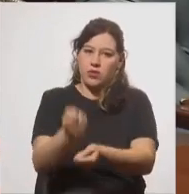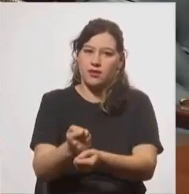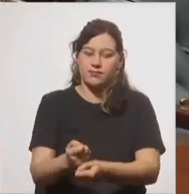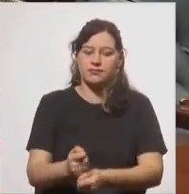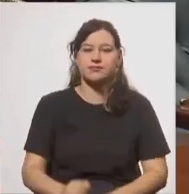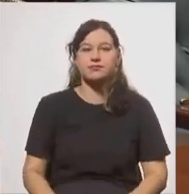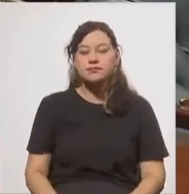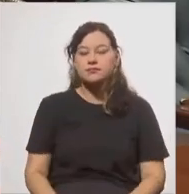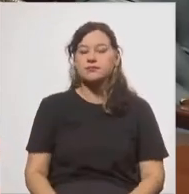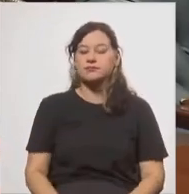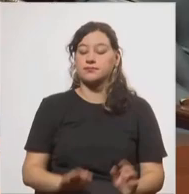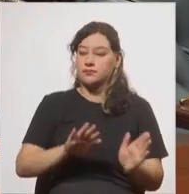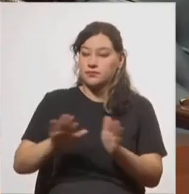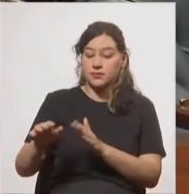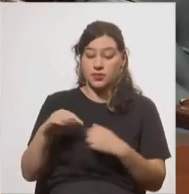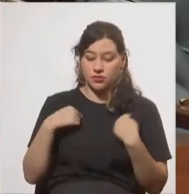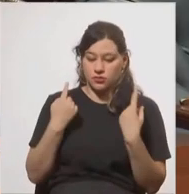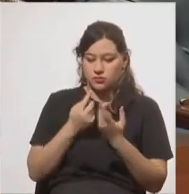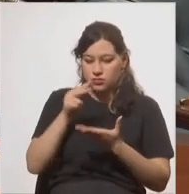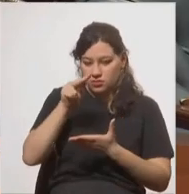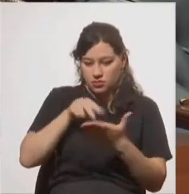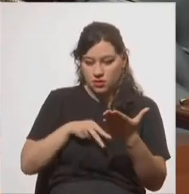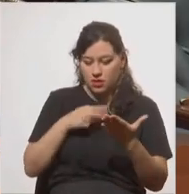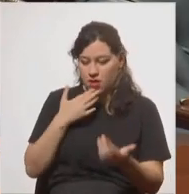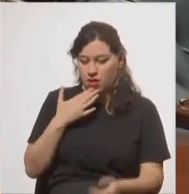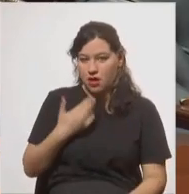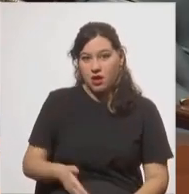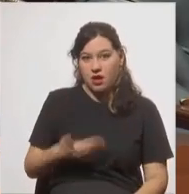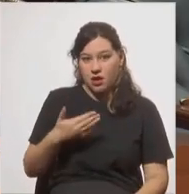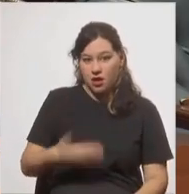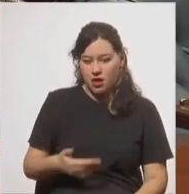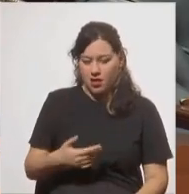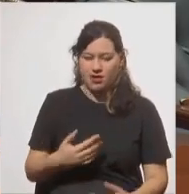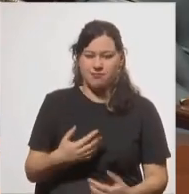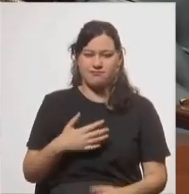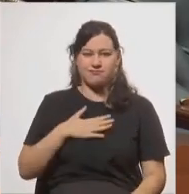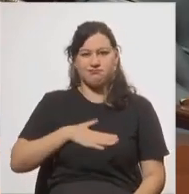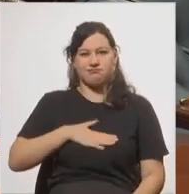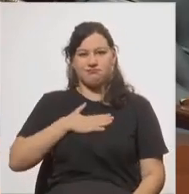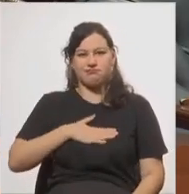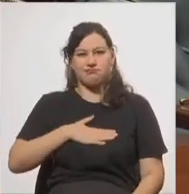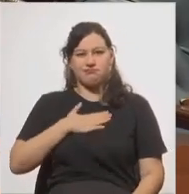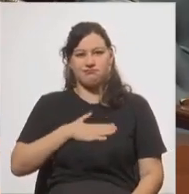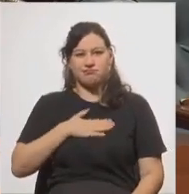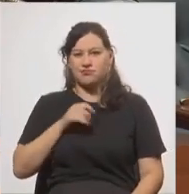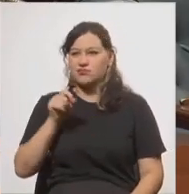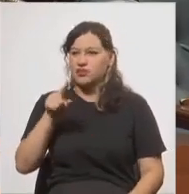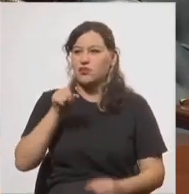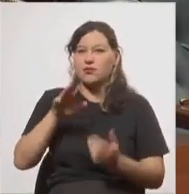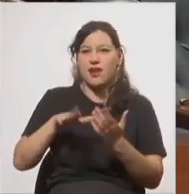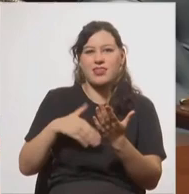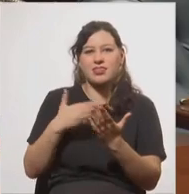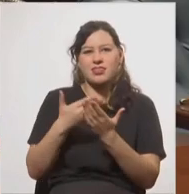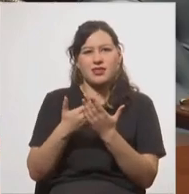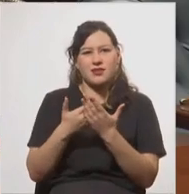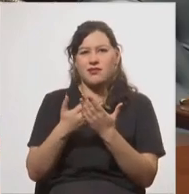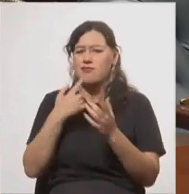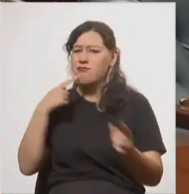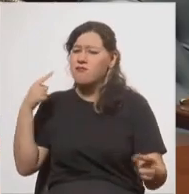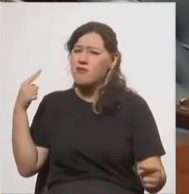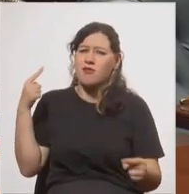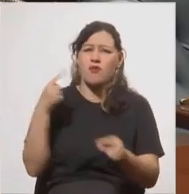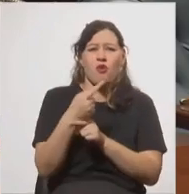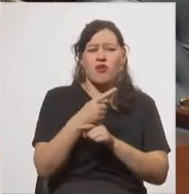Cuando nosotros leímos esto, nos impresionó y nos agradó el planteo porque es tan opuesto a